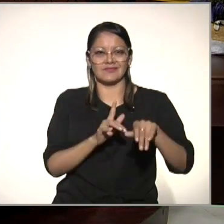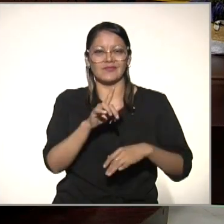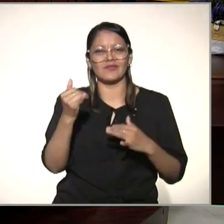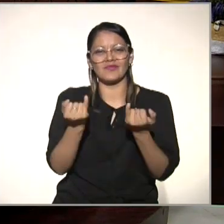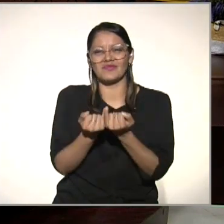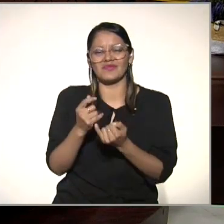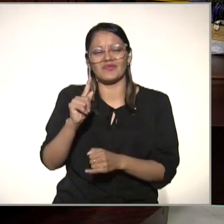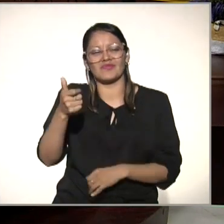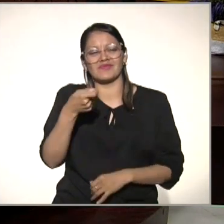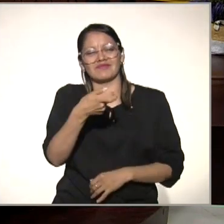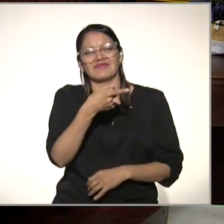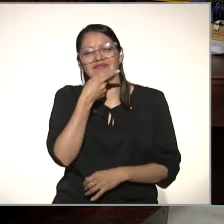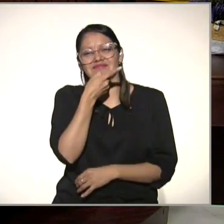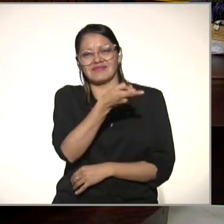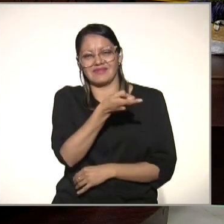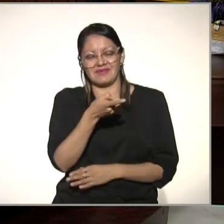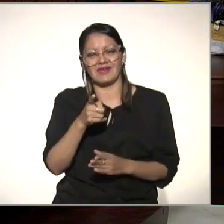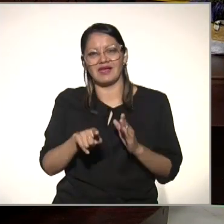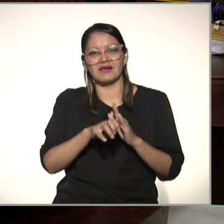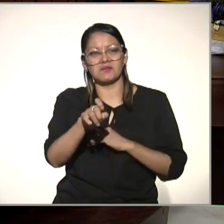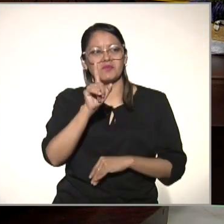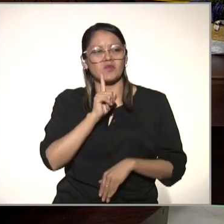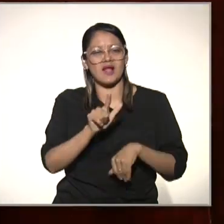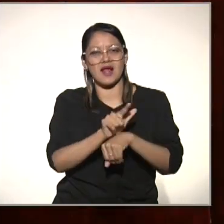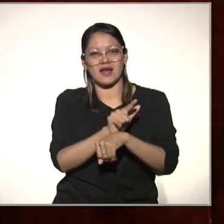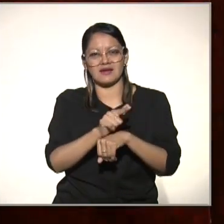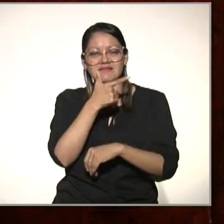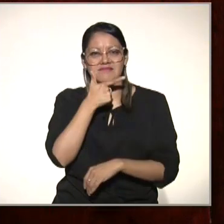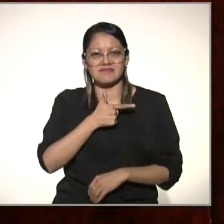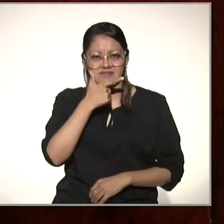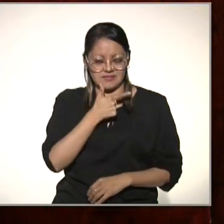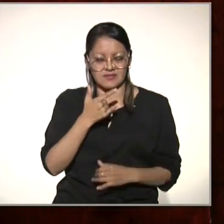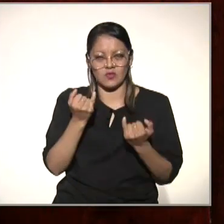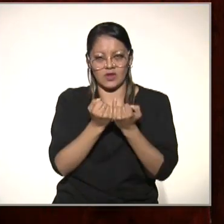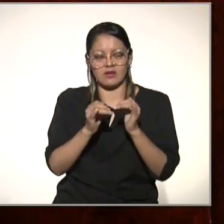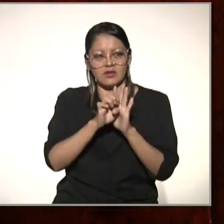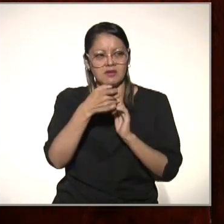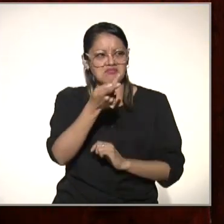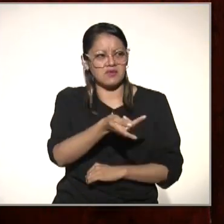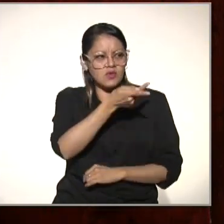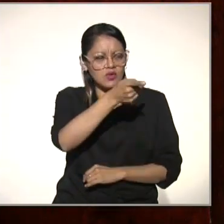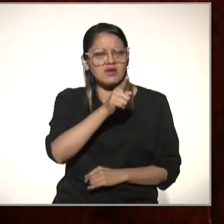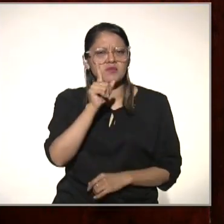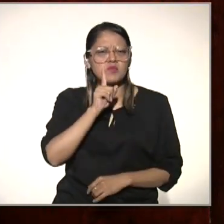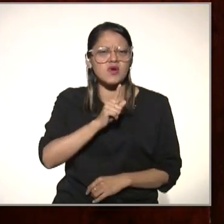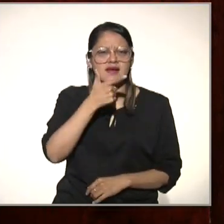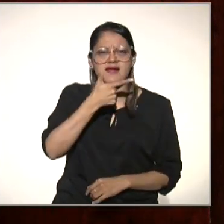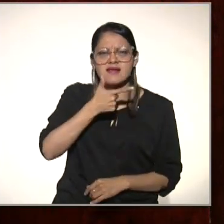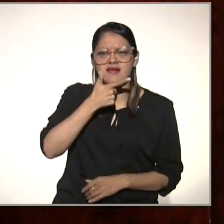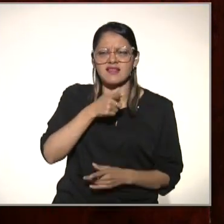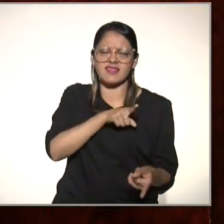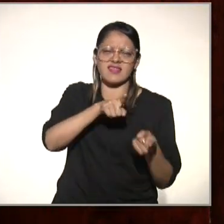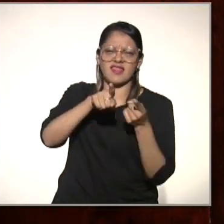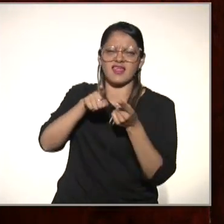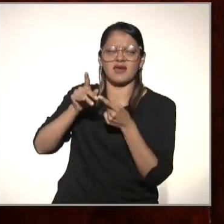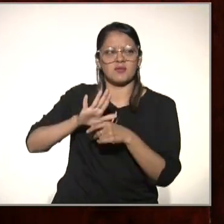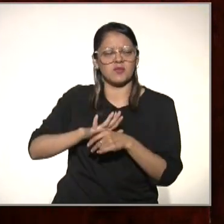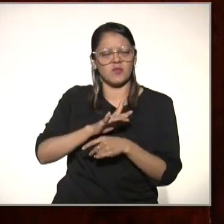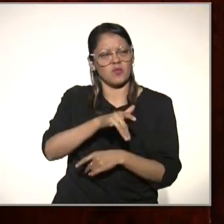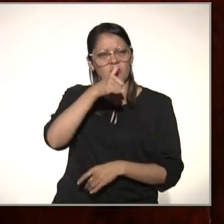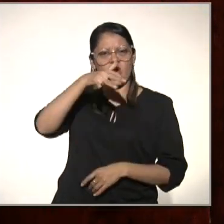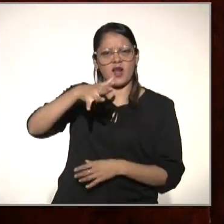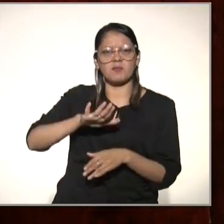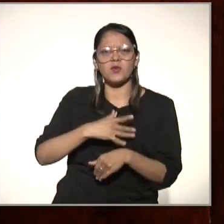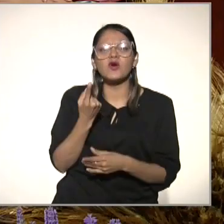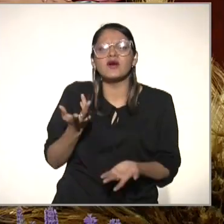como comentábamos, sobre las lesbianas. Nos preguntan que por qué suelen ser violentas, porque